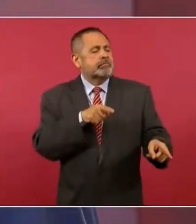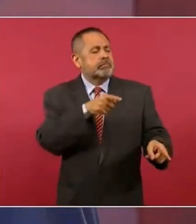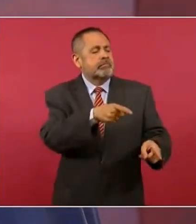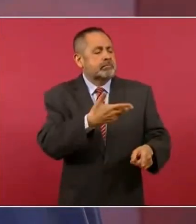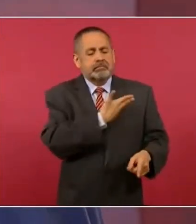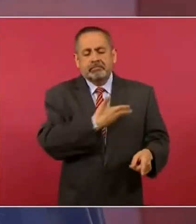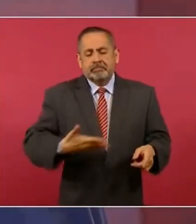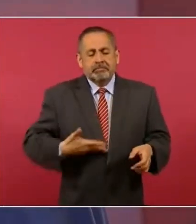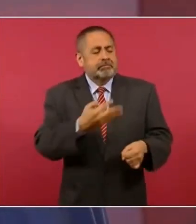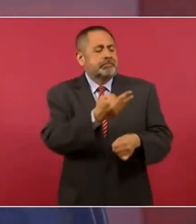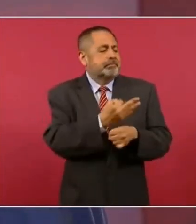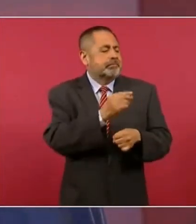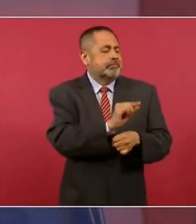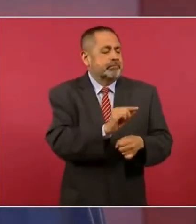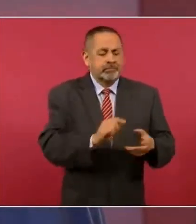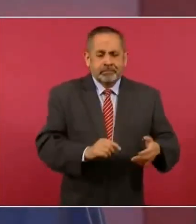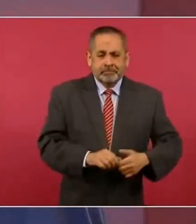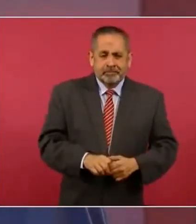Y